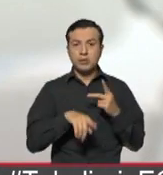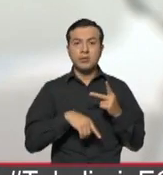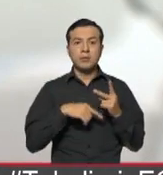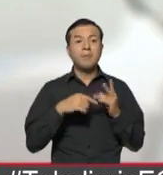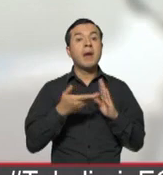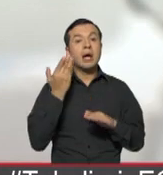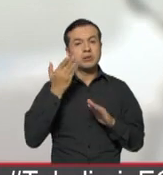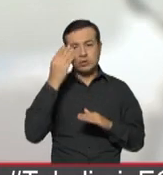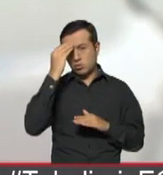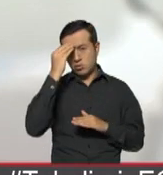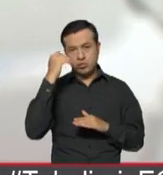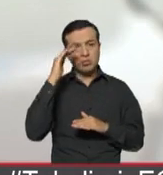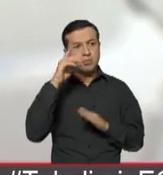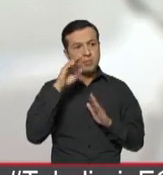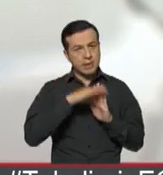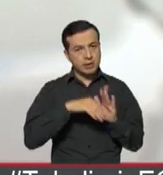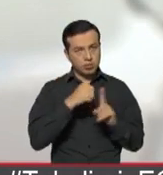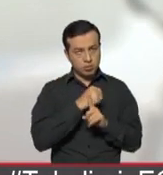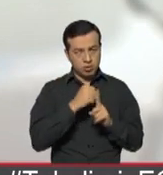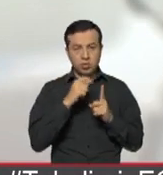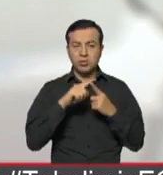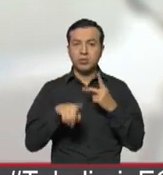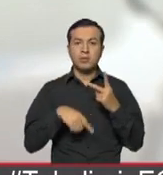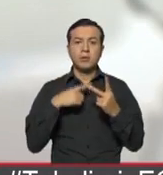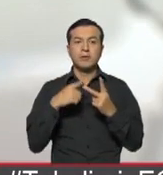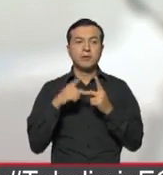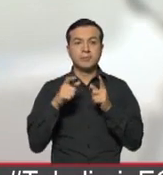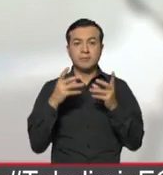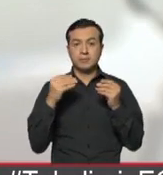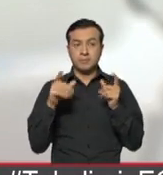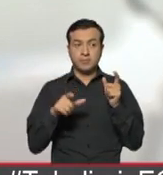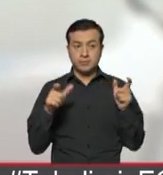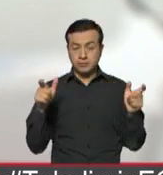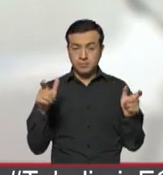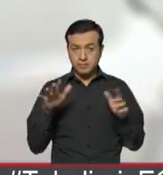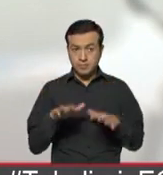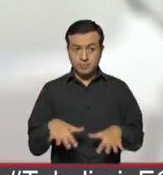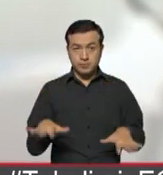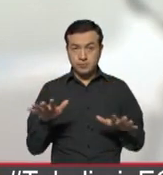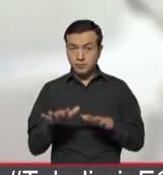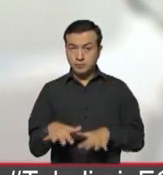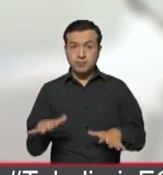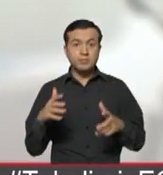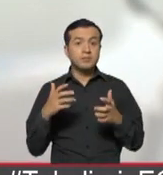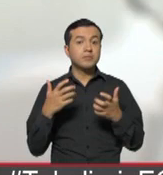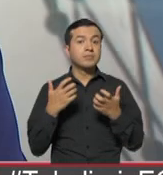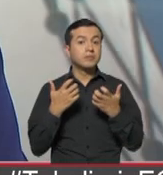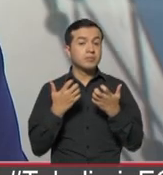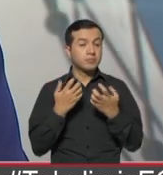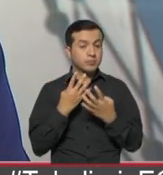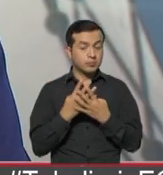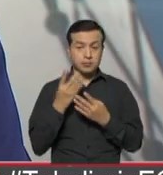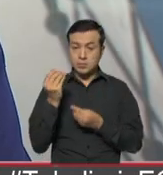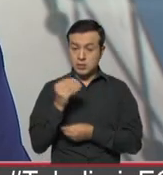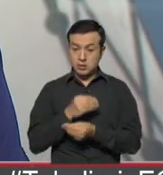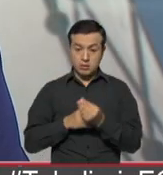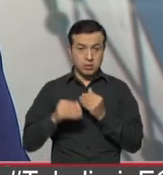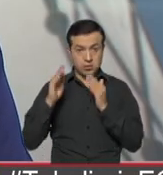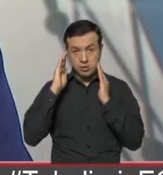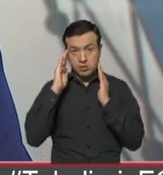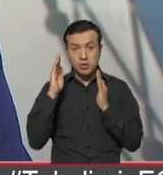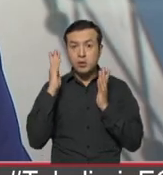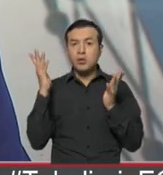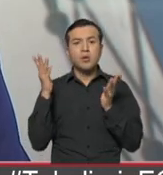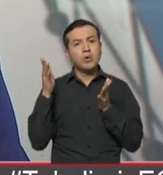busca reducir la presión sobre la cantidad de personas que existen dentro de las cárceles, ¿no? La inversión debe apuntar